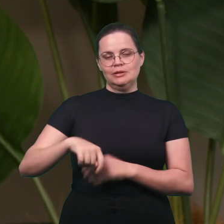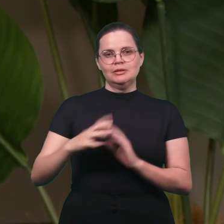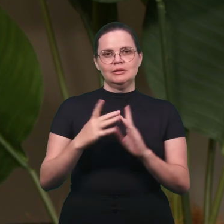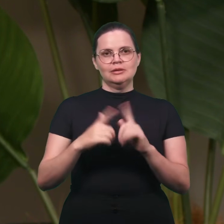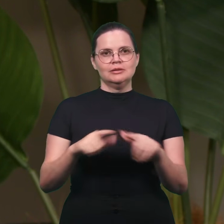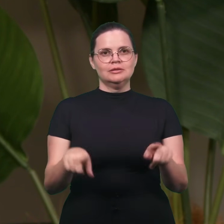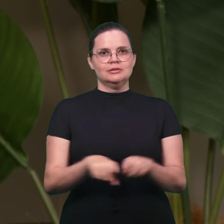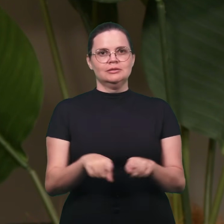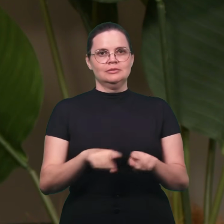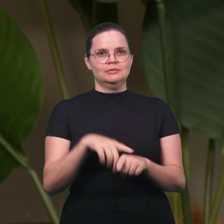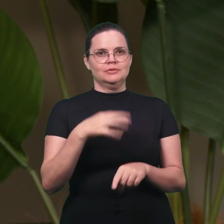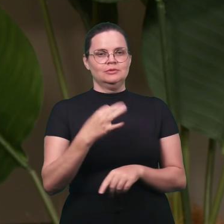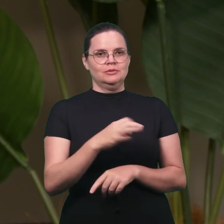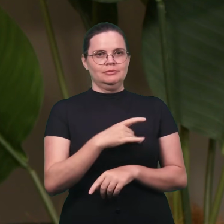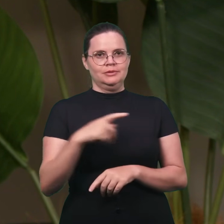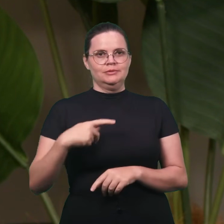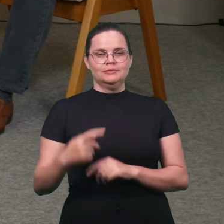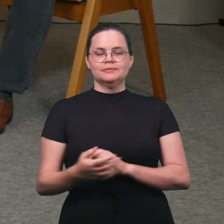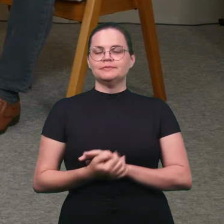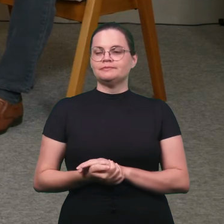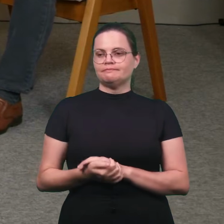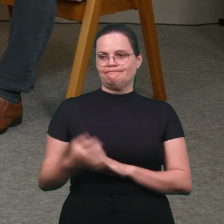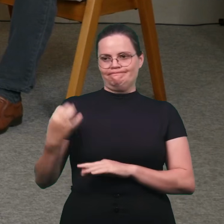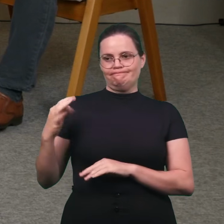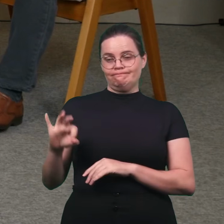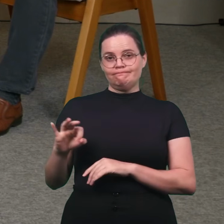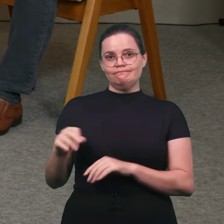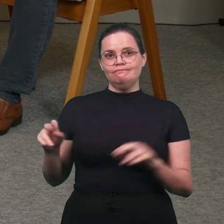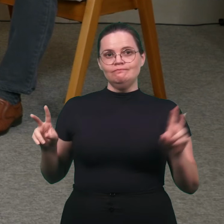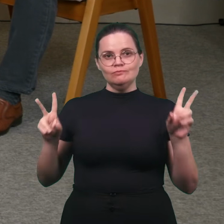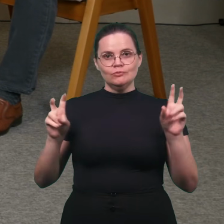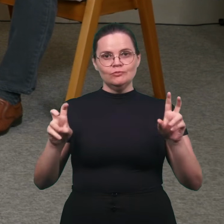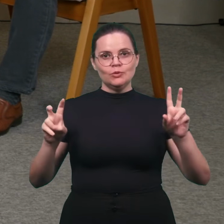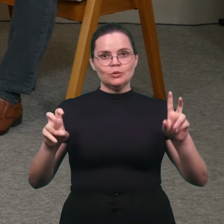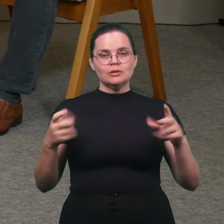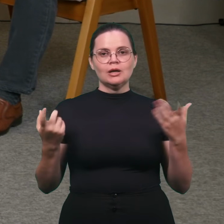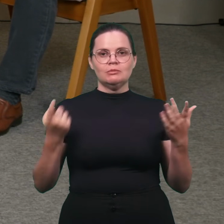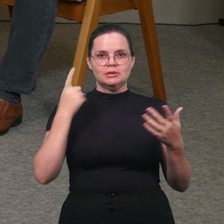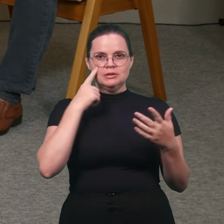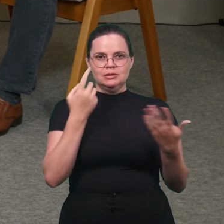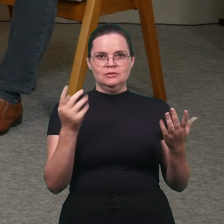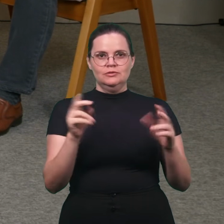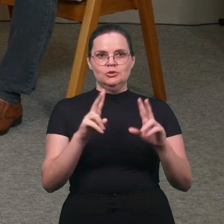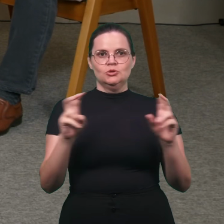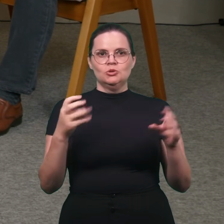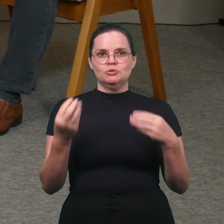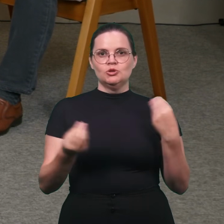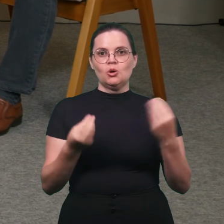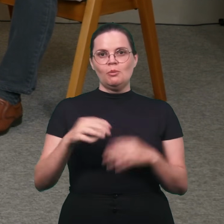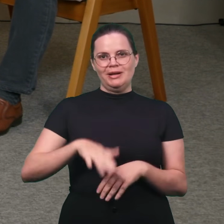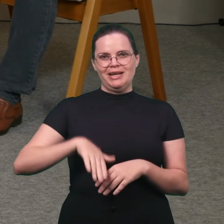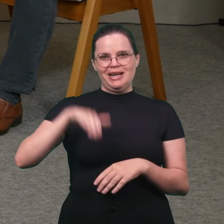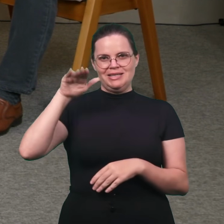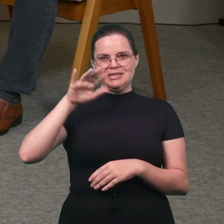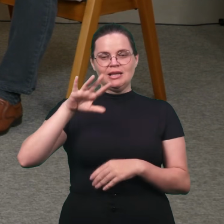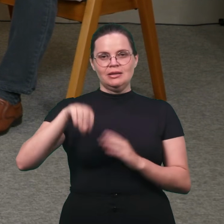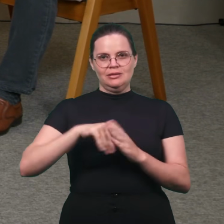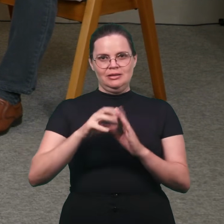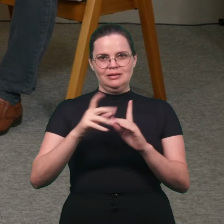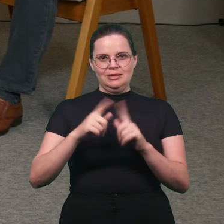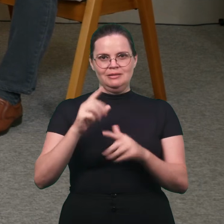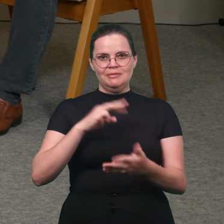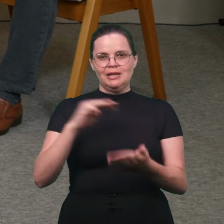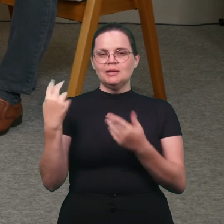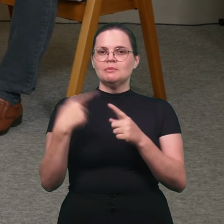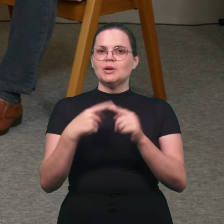nas nossas igrejas, né, pastor Arley? É isso mesmo. O tema e o título do nosso programa aqui é Crescendo na Igreja Cristã Maranata. Ele